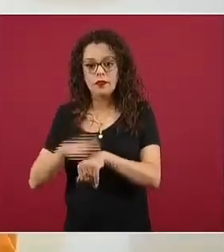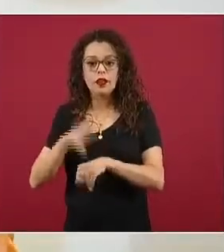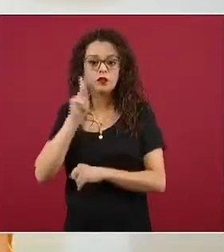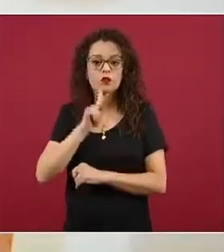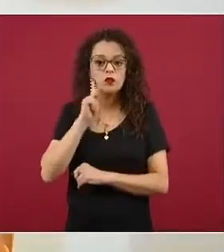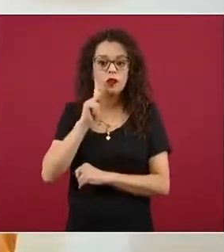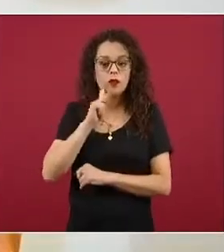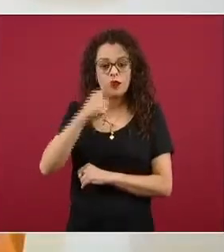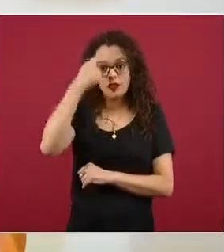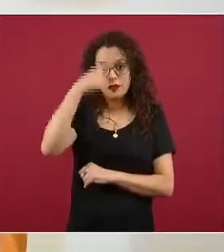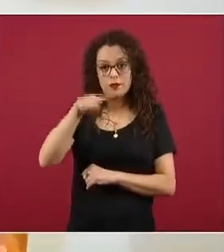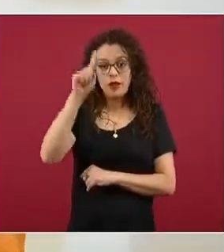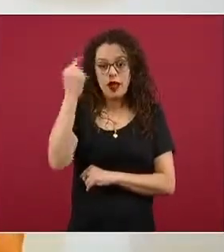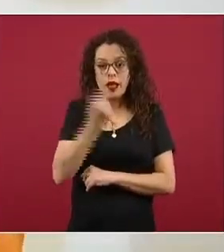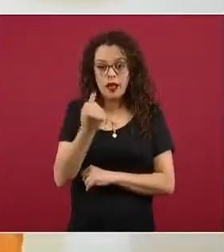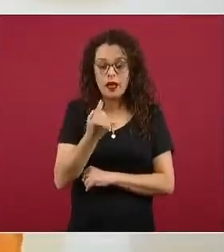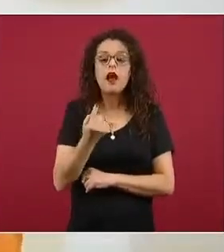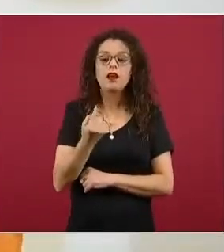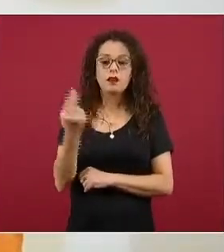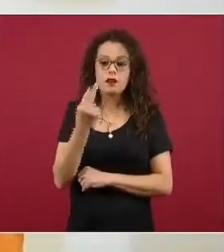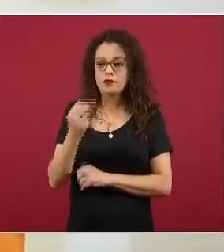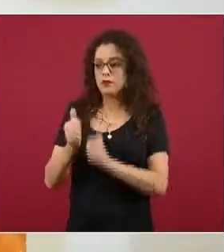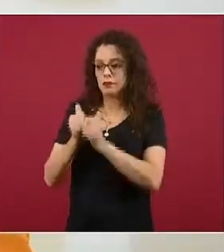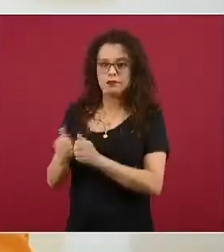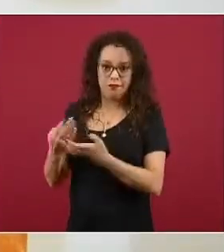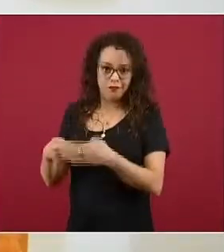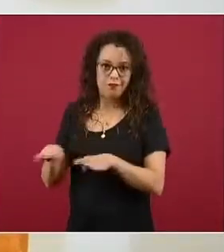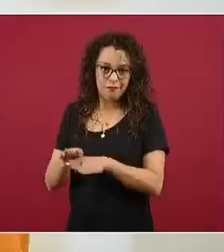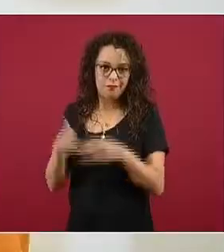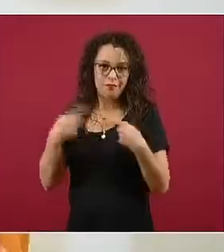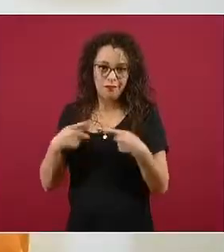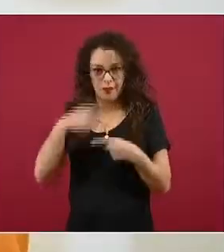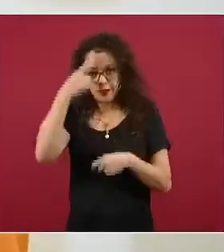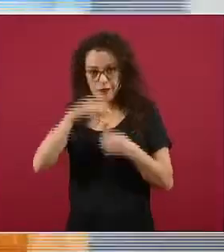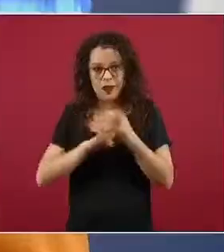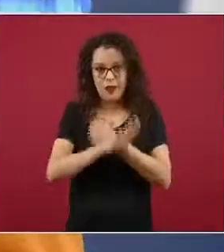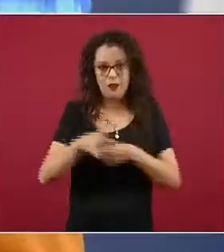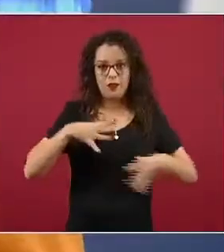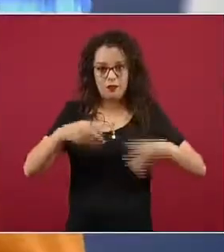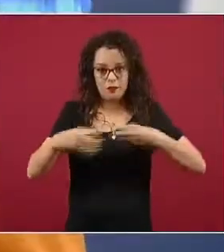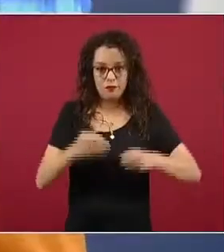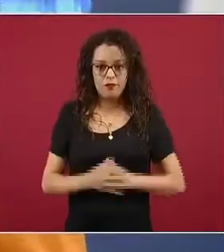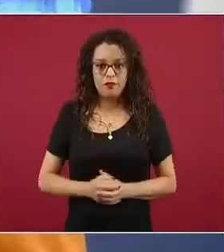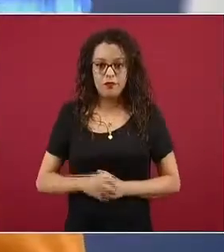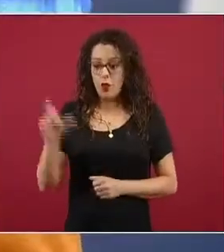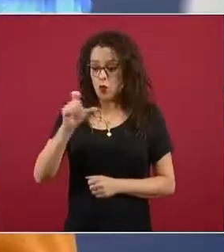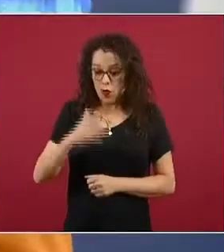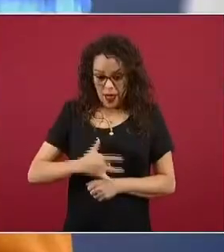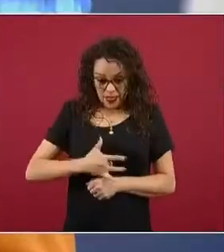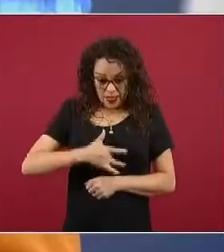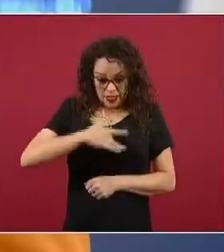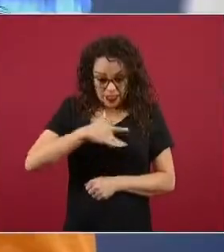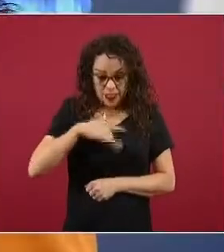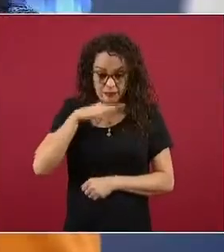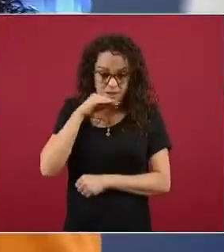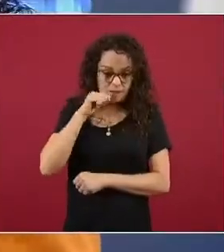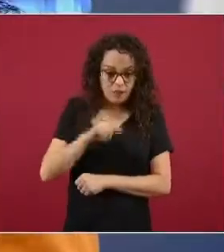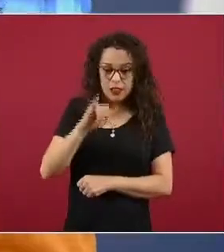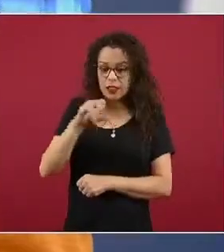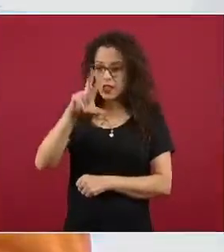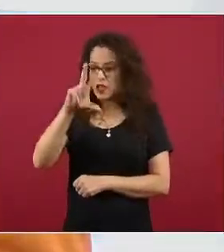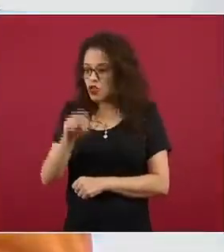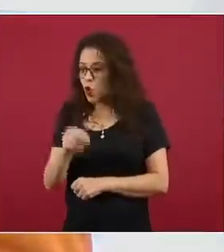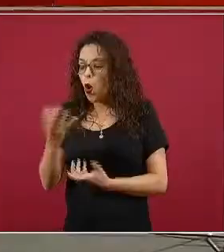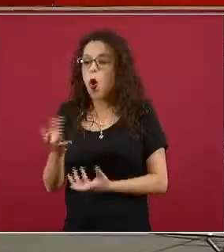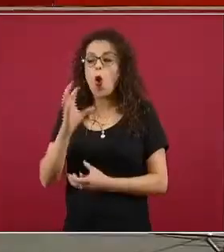La persona no necesitaría una prueba, al tener síntomas debería aislarse, sea o no COVID, sea